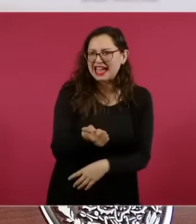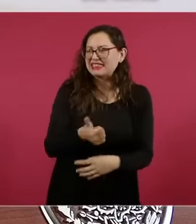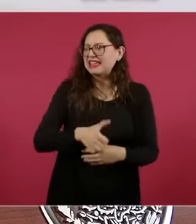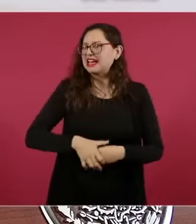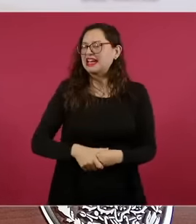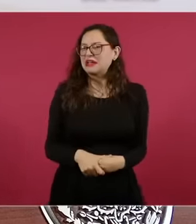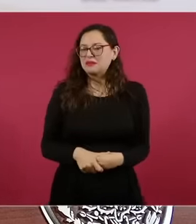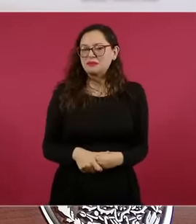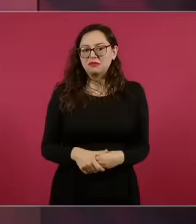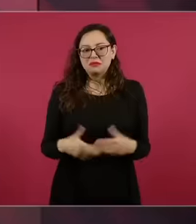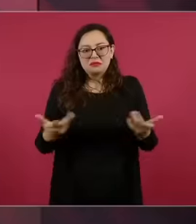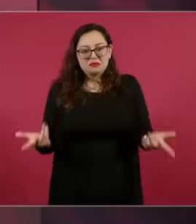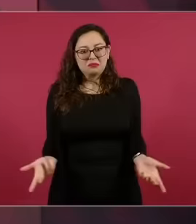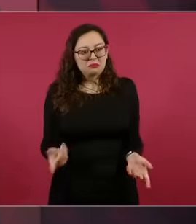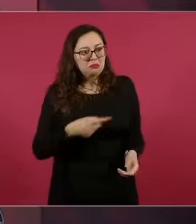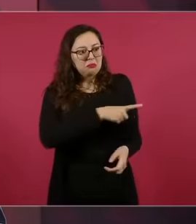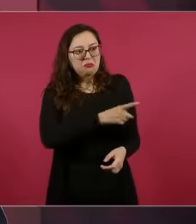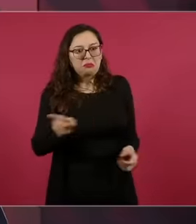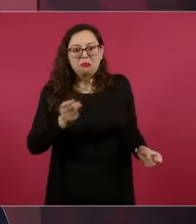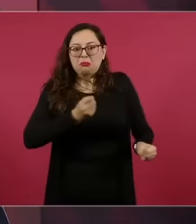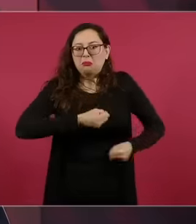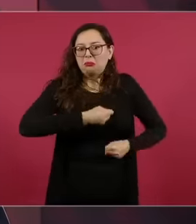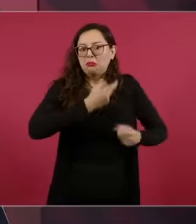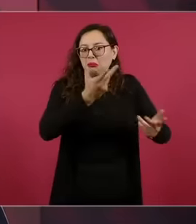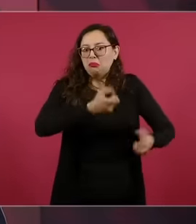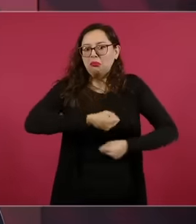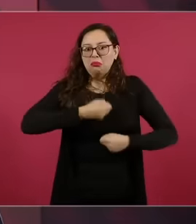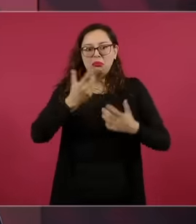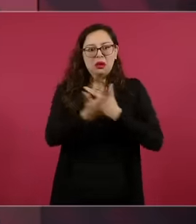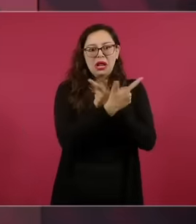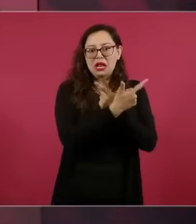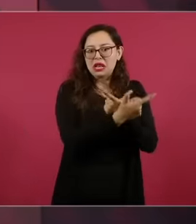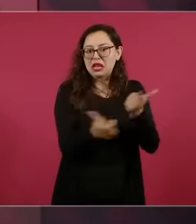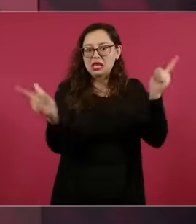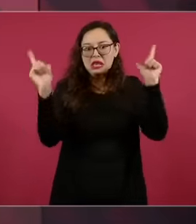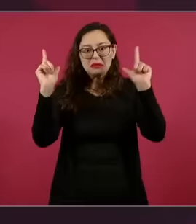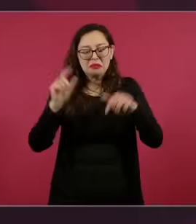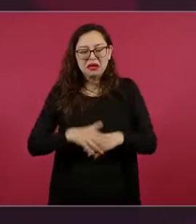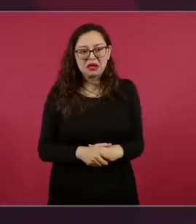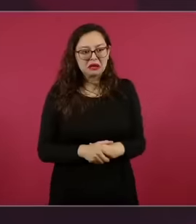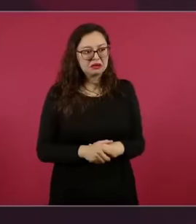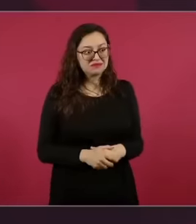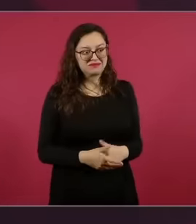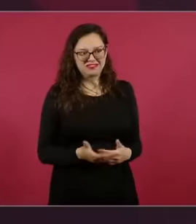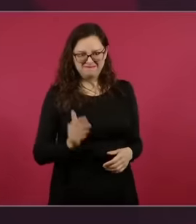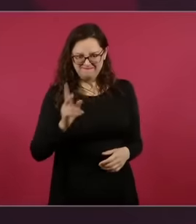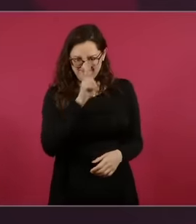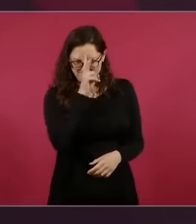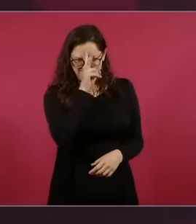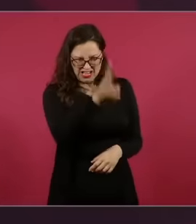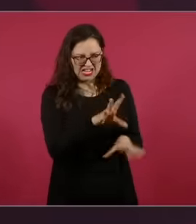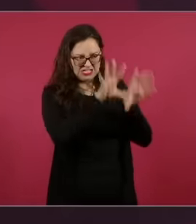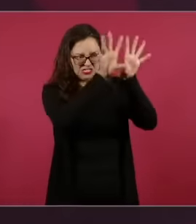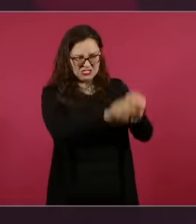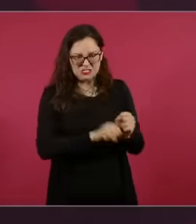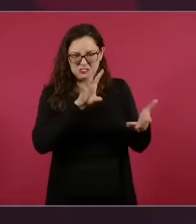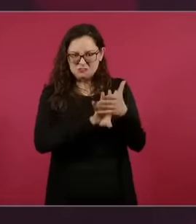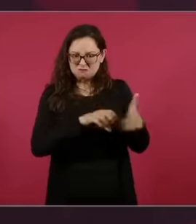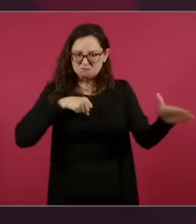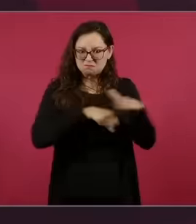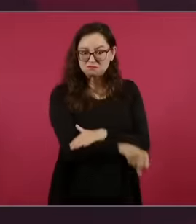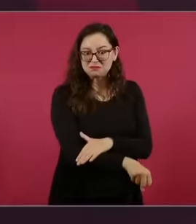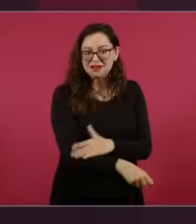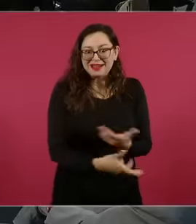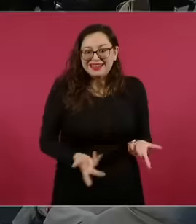no hubo censura, no se persiguió a nadie. Ayer hablaba yo de